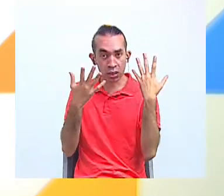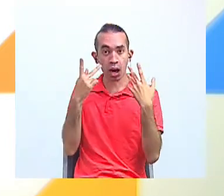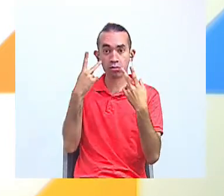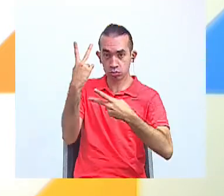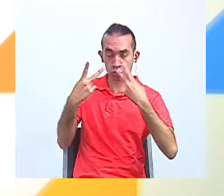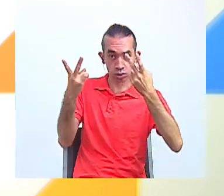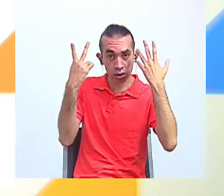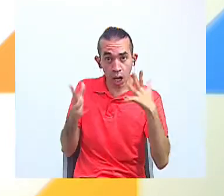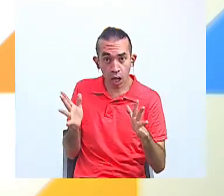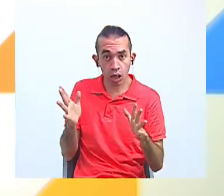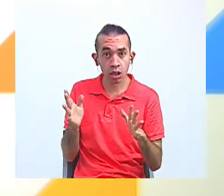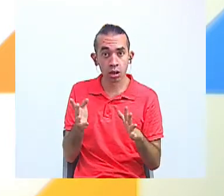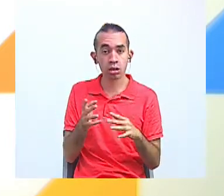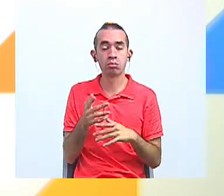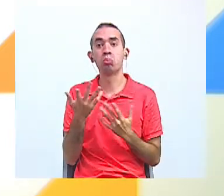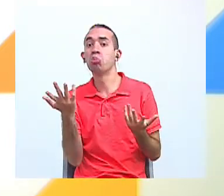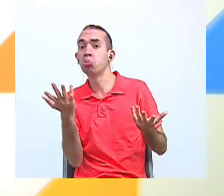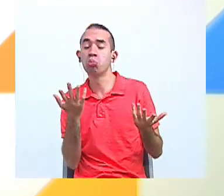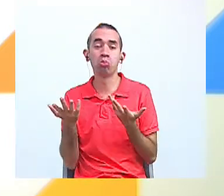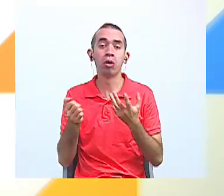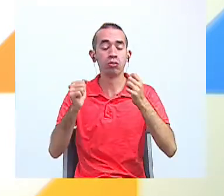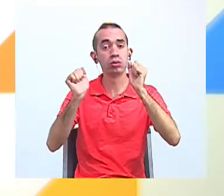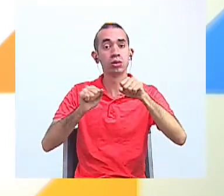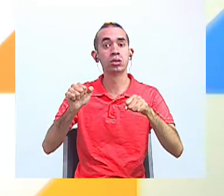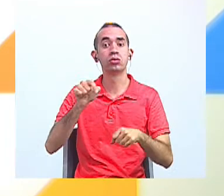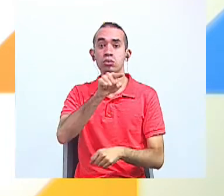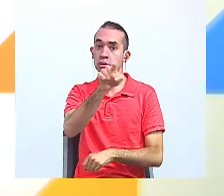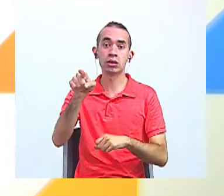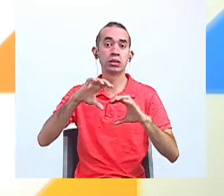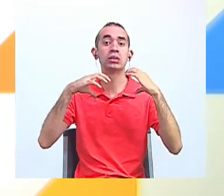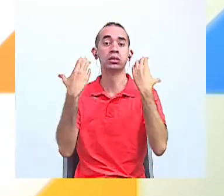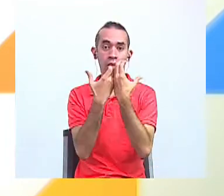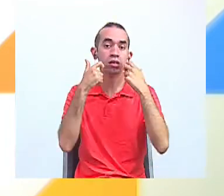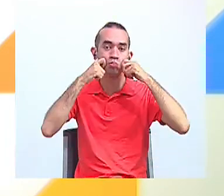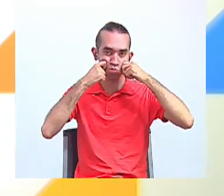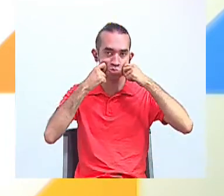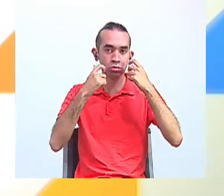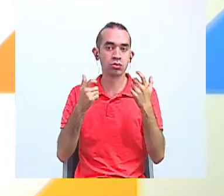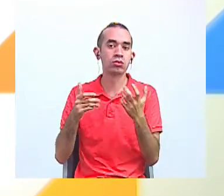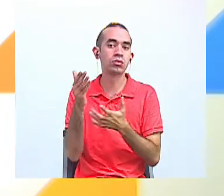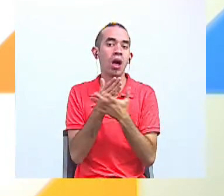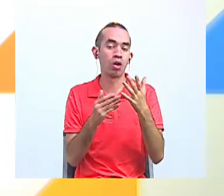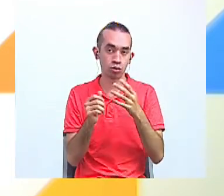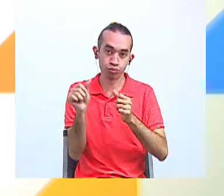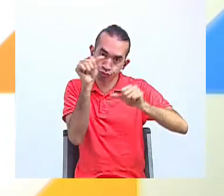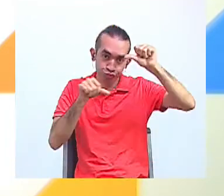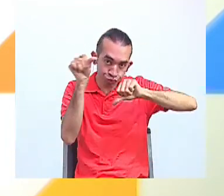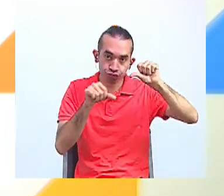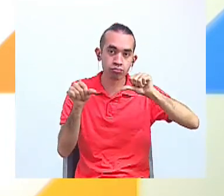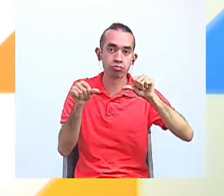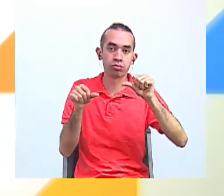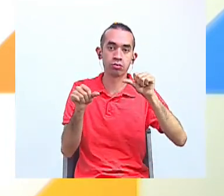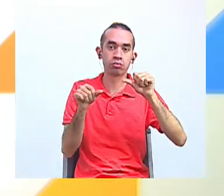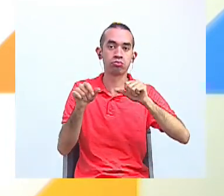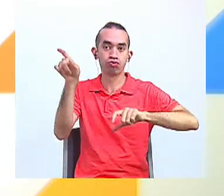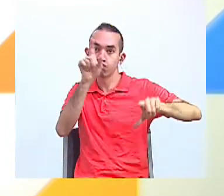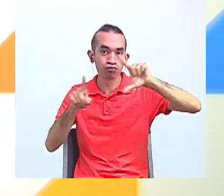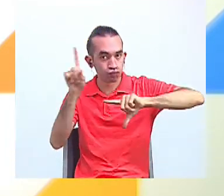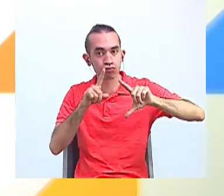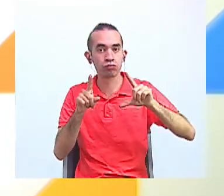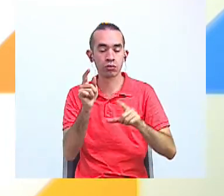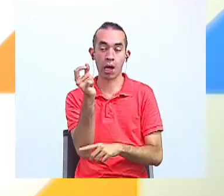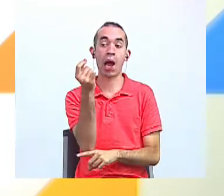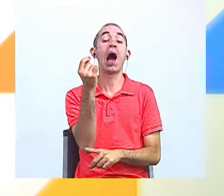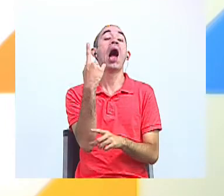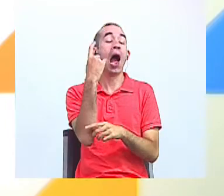uno o han realizado en sus clases presenciales algunos experimentos o laboratorios para